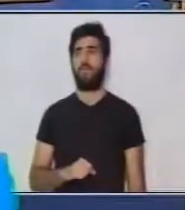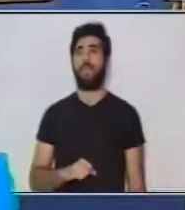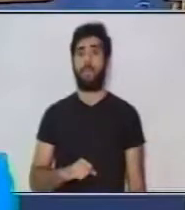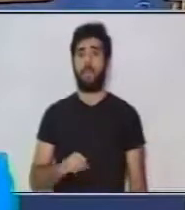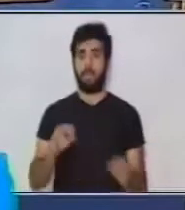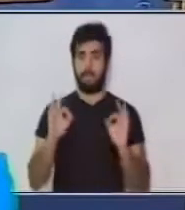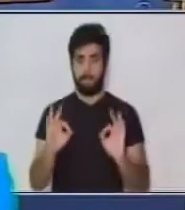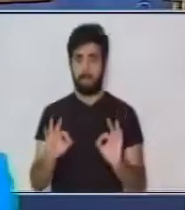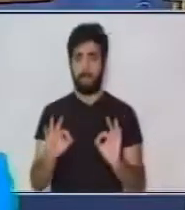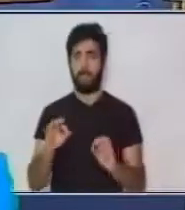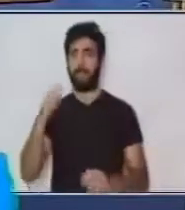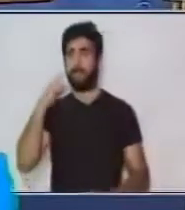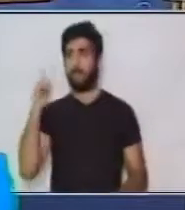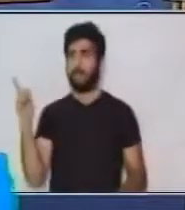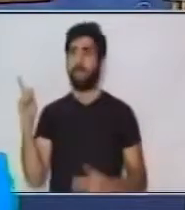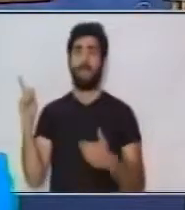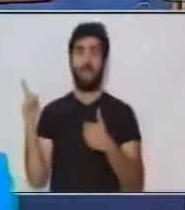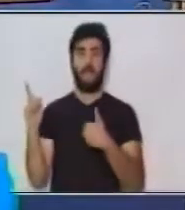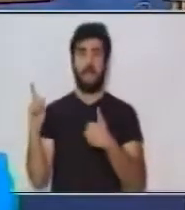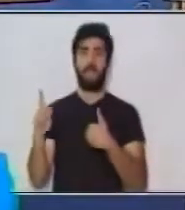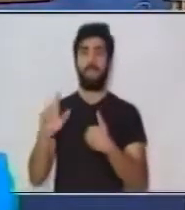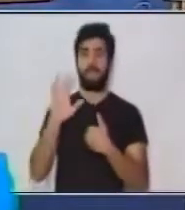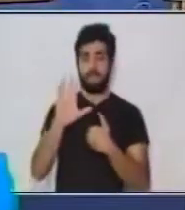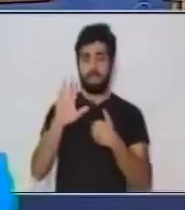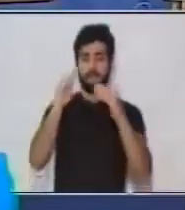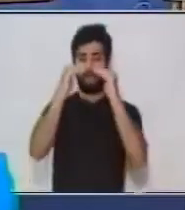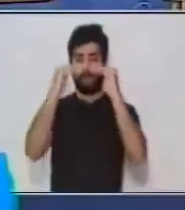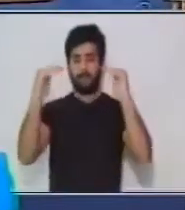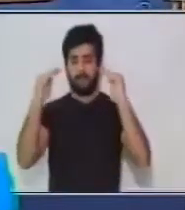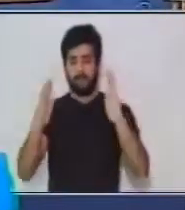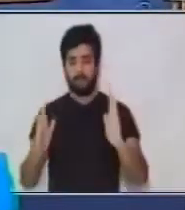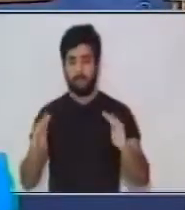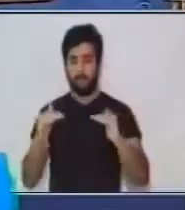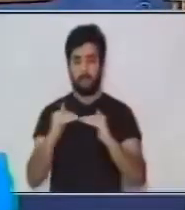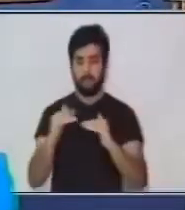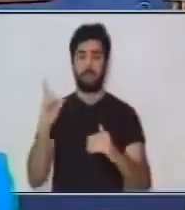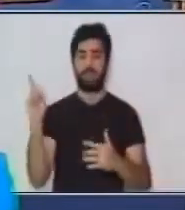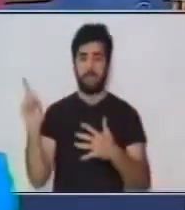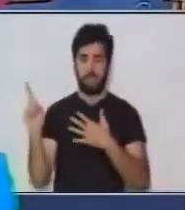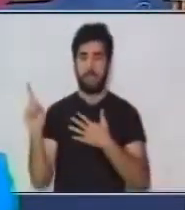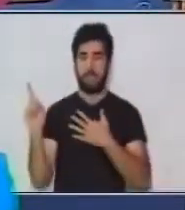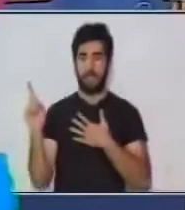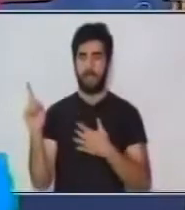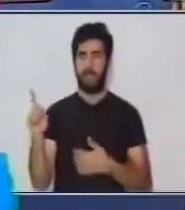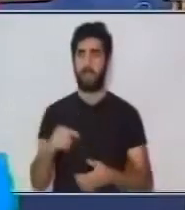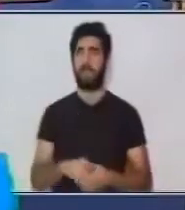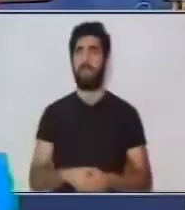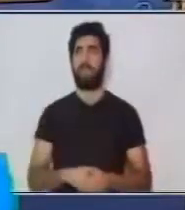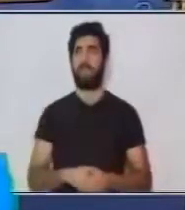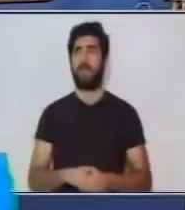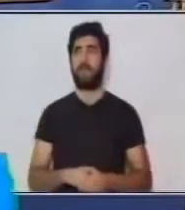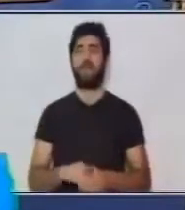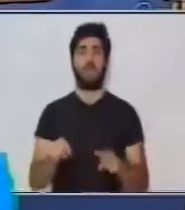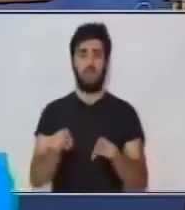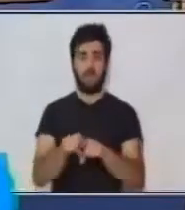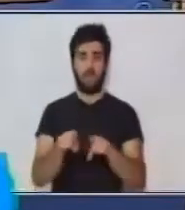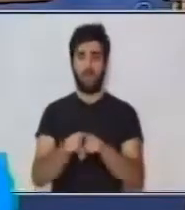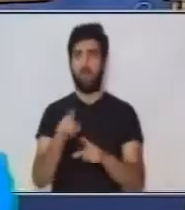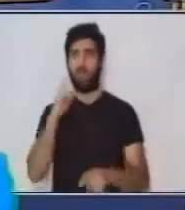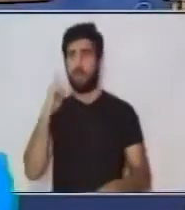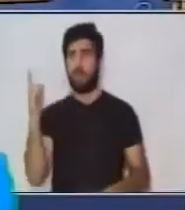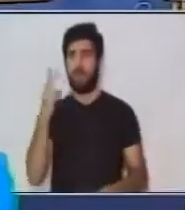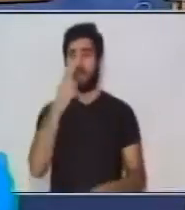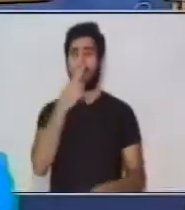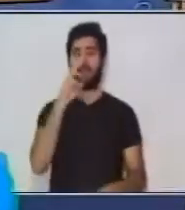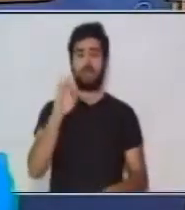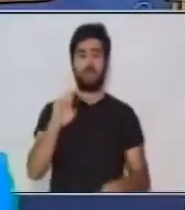Entonces, al que tiene 5 lados, le vamos a llamar pentágono. Al que tiene 6 lados, le vamos